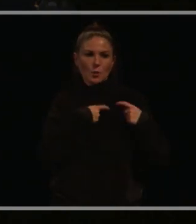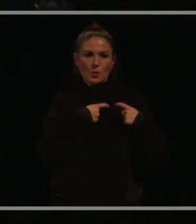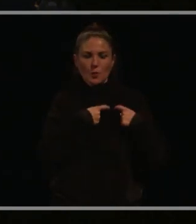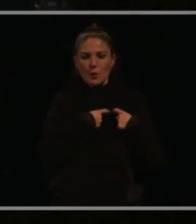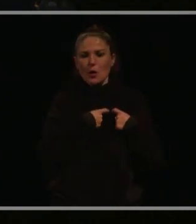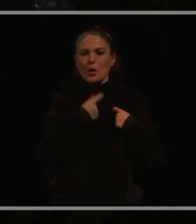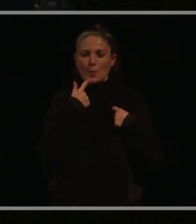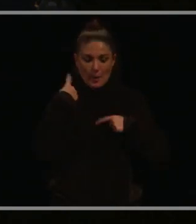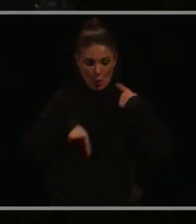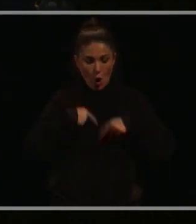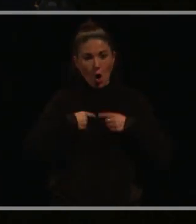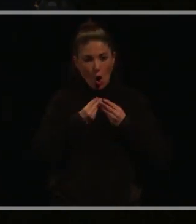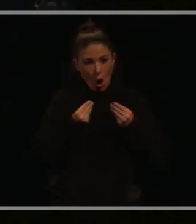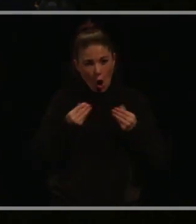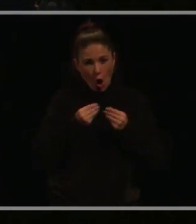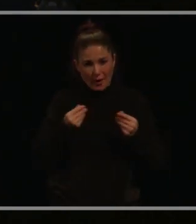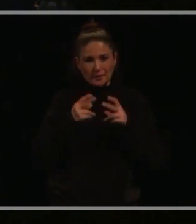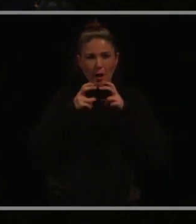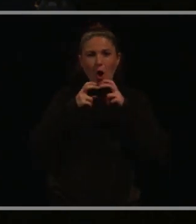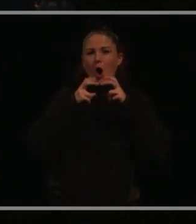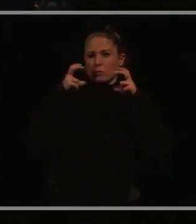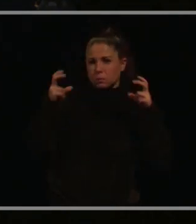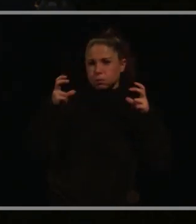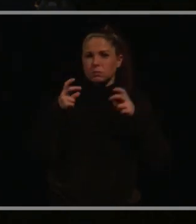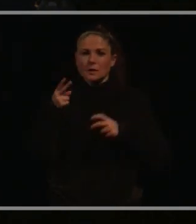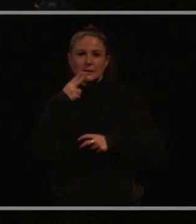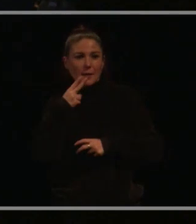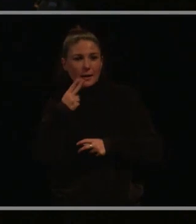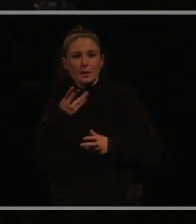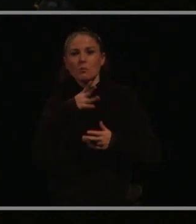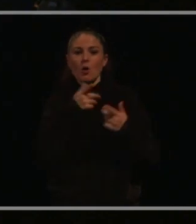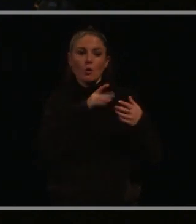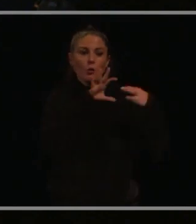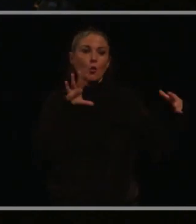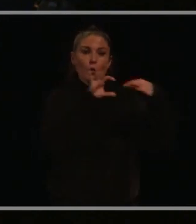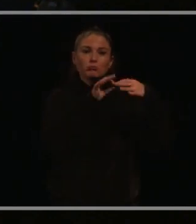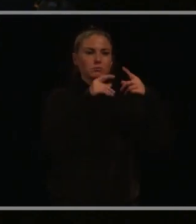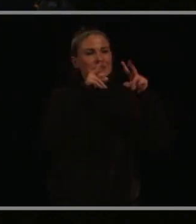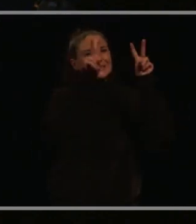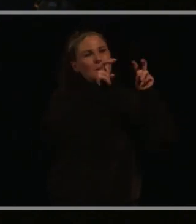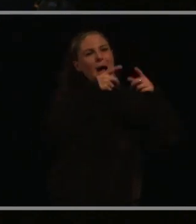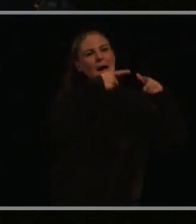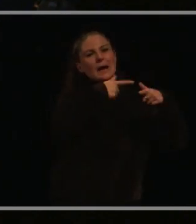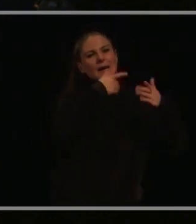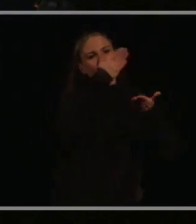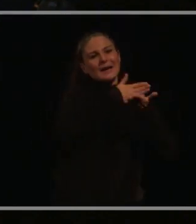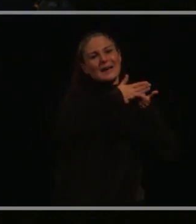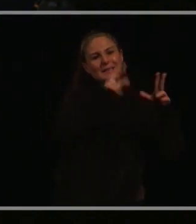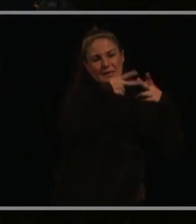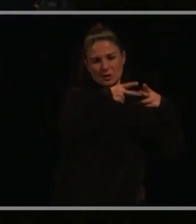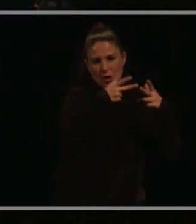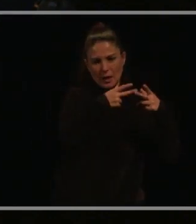colesterol, diabetes, hipertensión, obesidad y tabaquismo por clase social. En el cruce de los ejes, la clase social